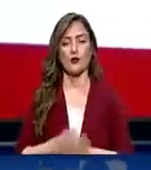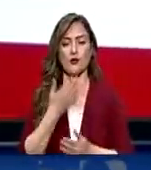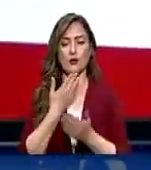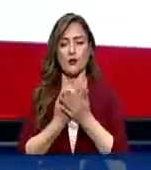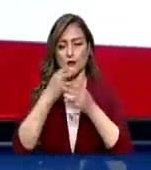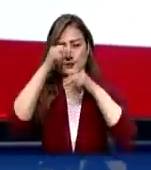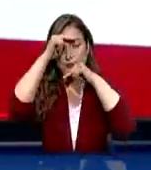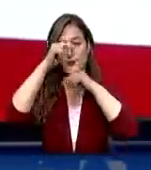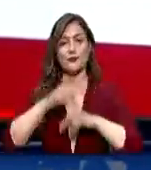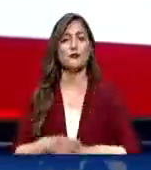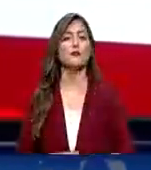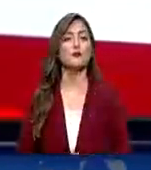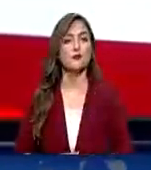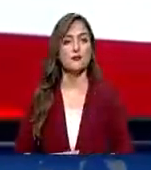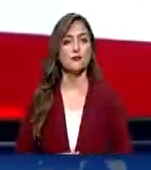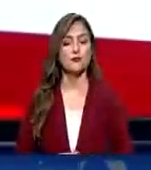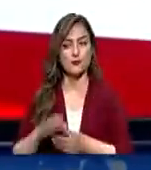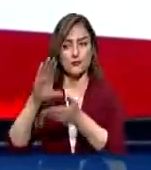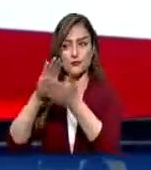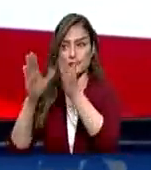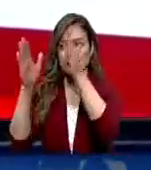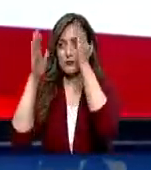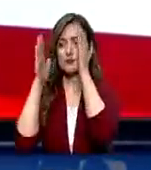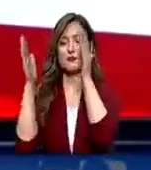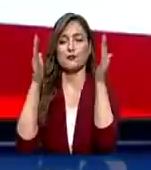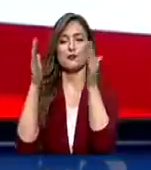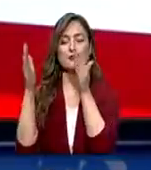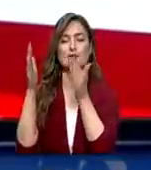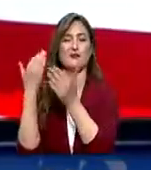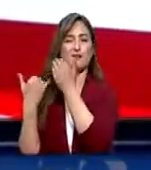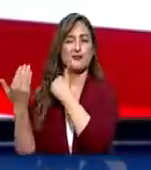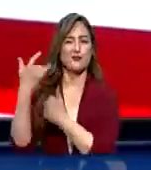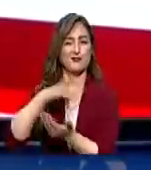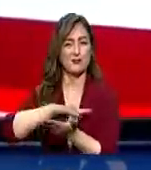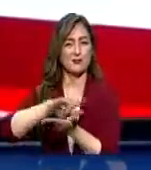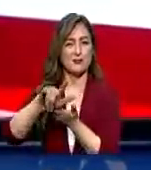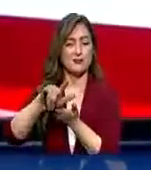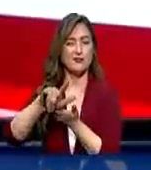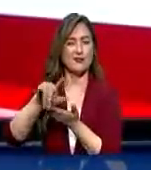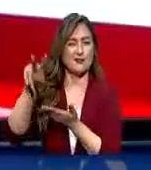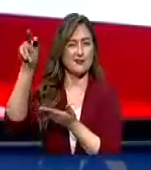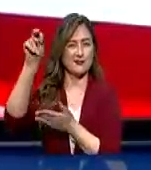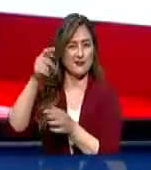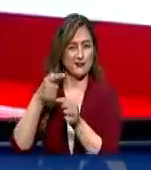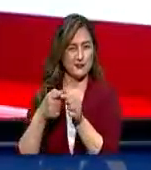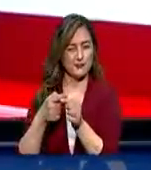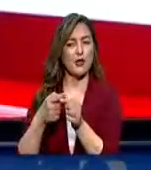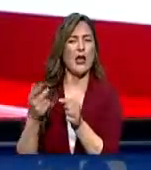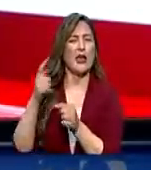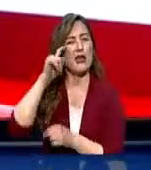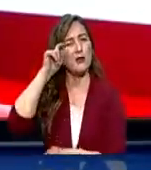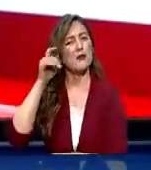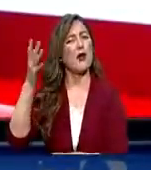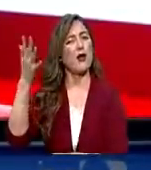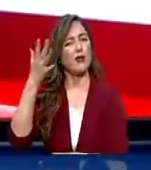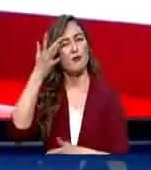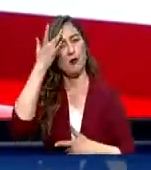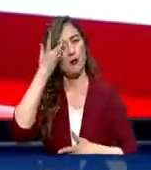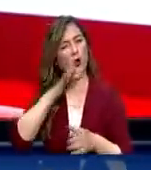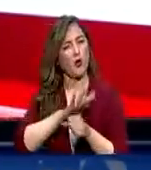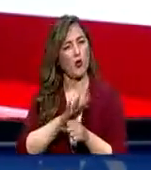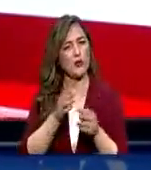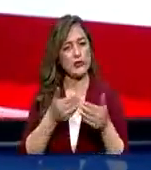estar junto a nosotros. El Centro de Atención Temporal Bicentenario, ubicado en el norte de Quito, el mismo que fue abierto para la atención de pacientes